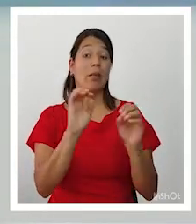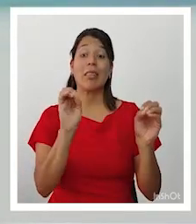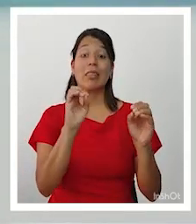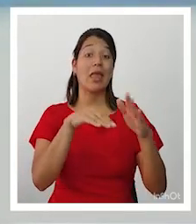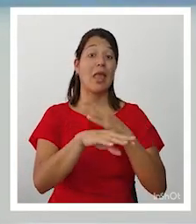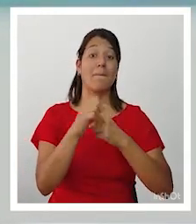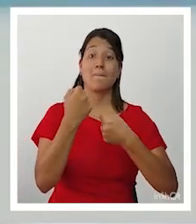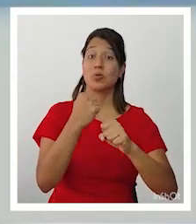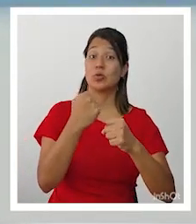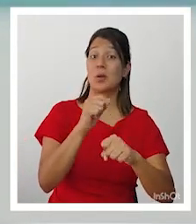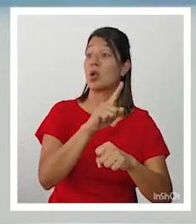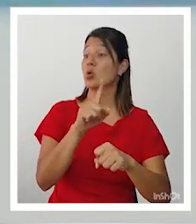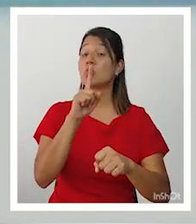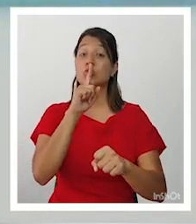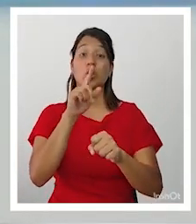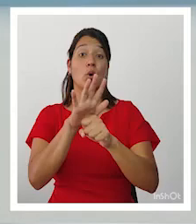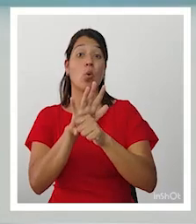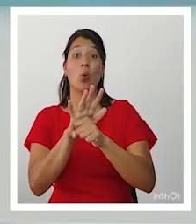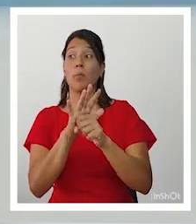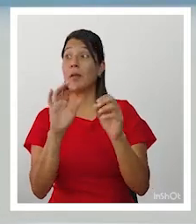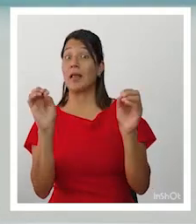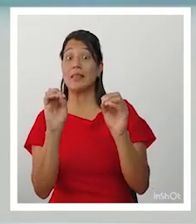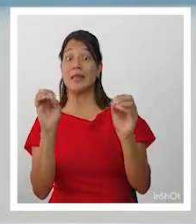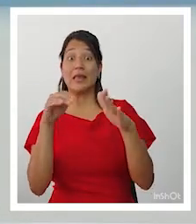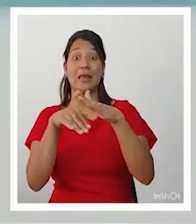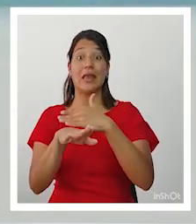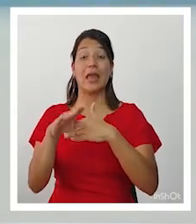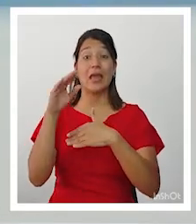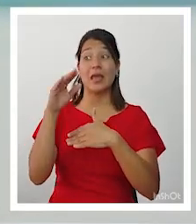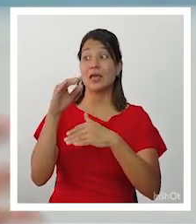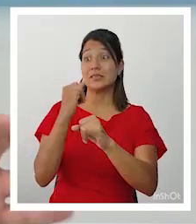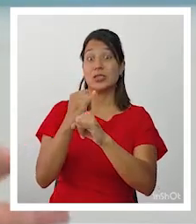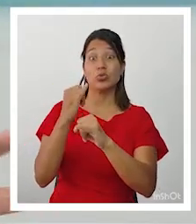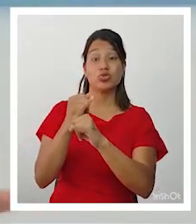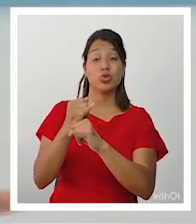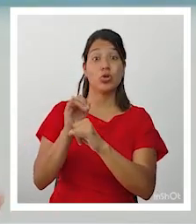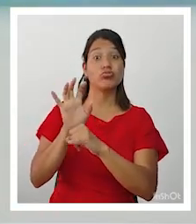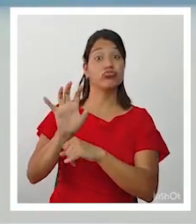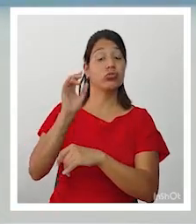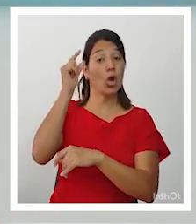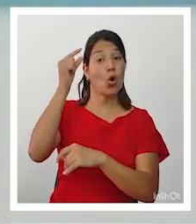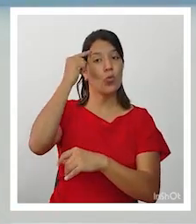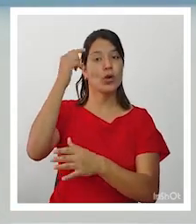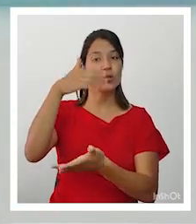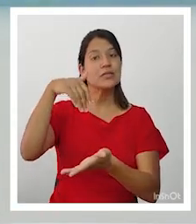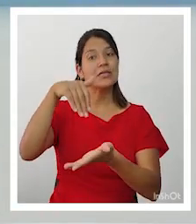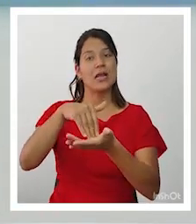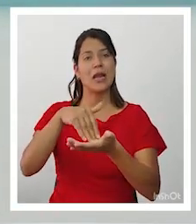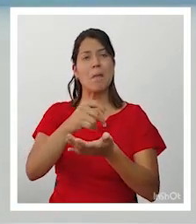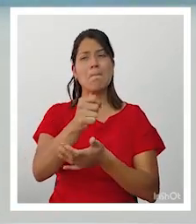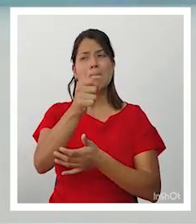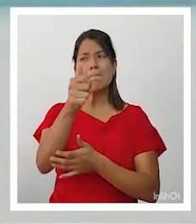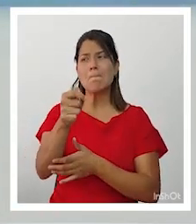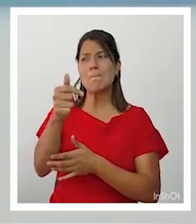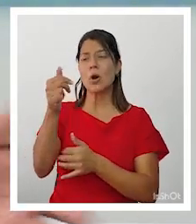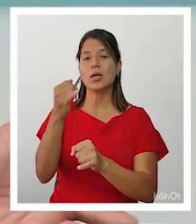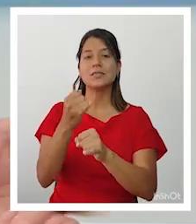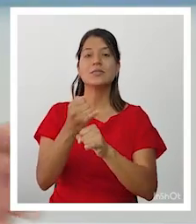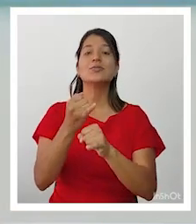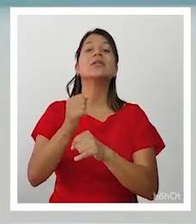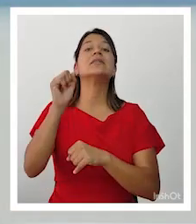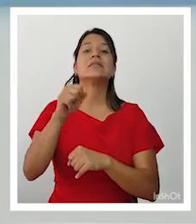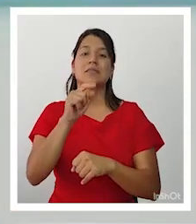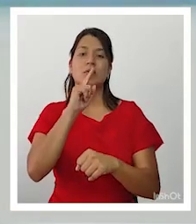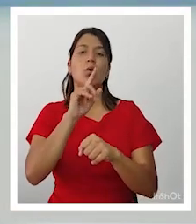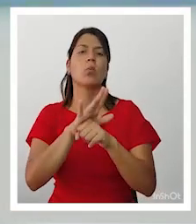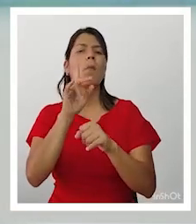está cumpliendo ni parte de lo que es del gobierno central. Son muy pocas las instituciones que sí lo están cumpliendo, por ejemplo